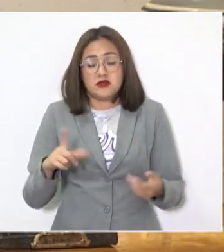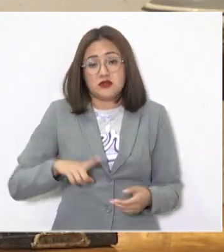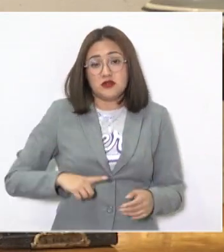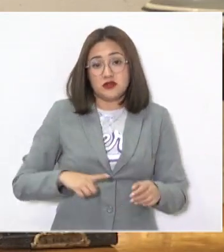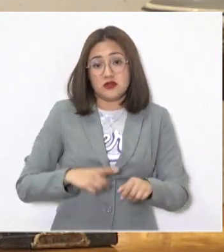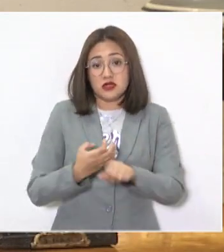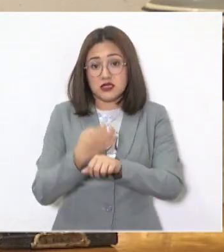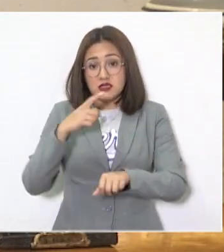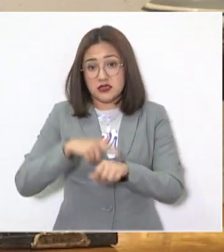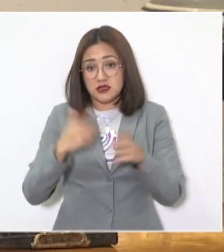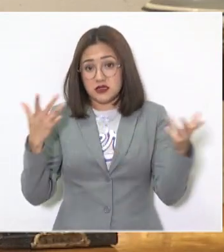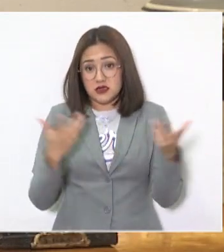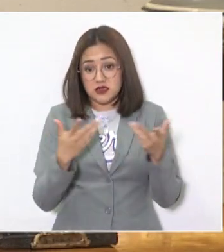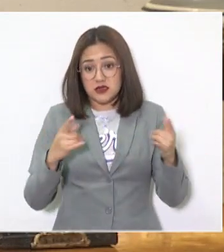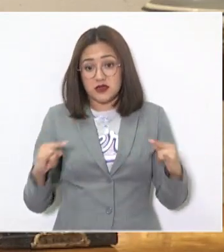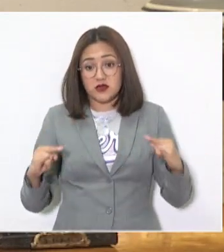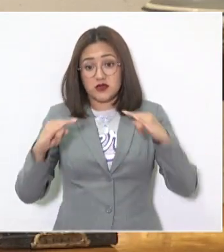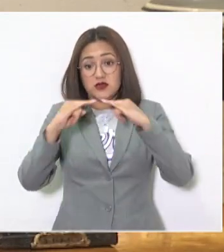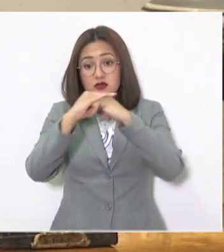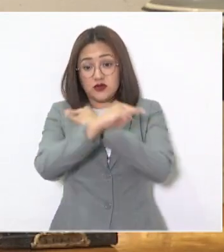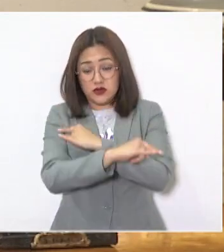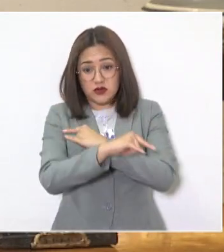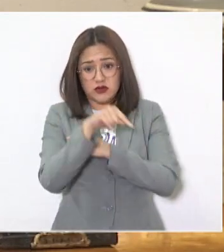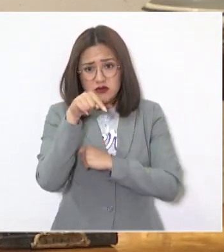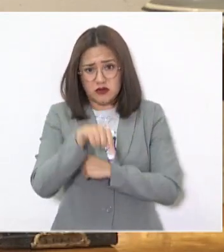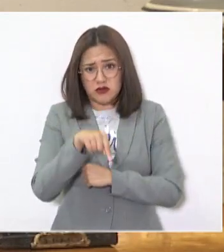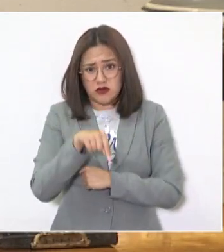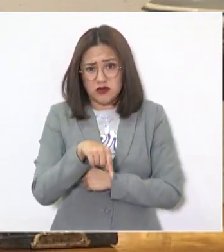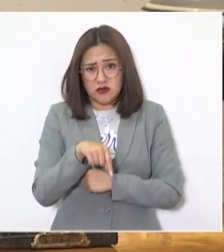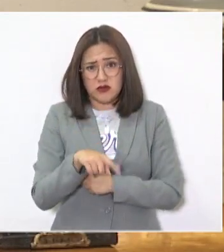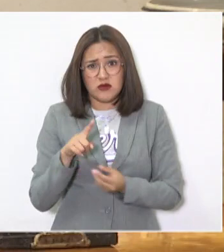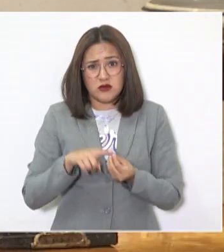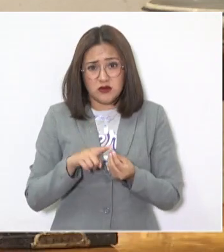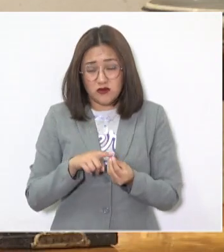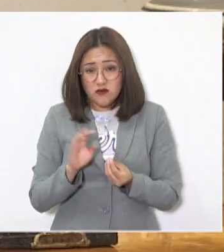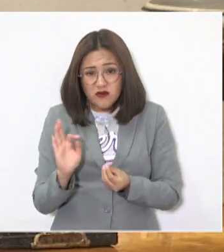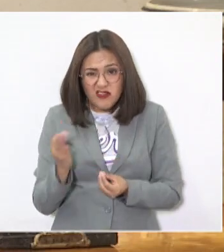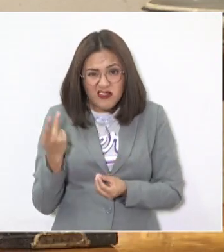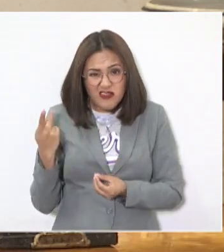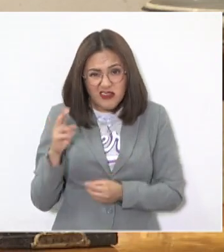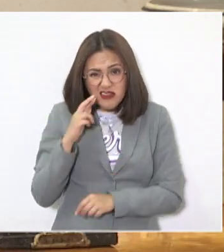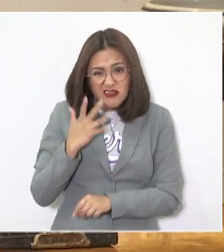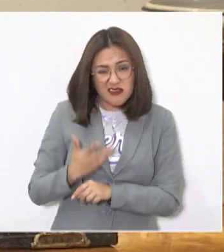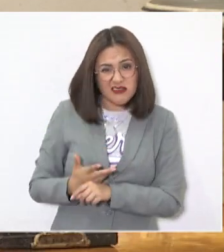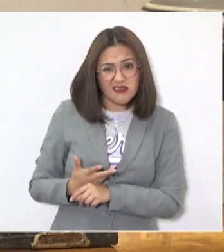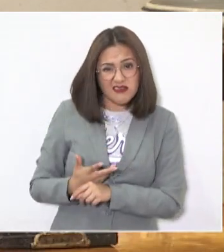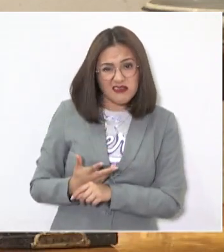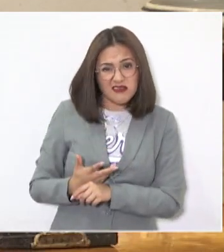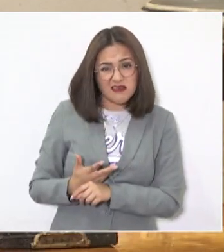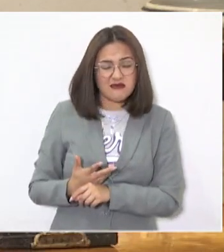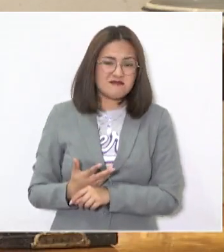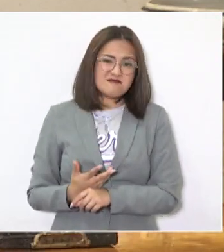estatal inicie la construcción de una autopista federal, autopista.